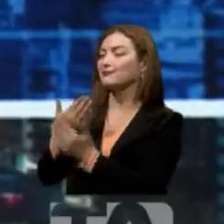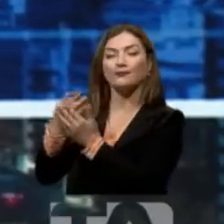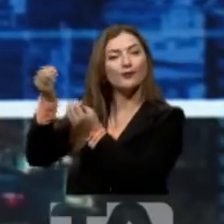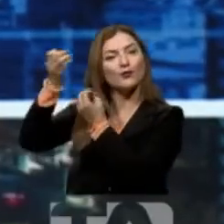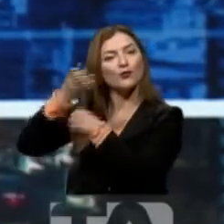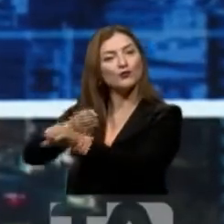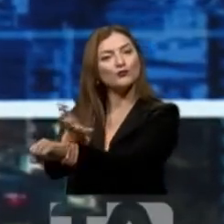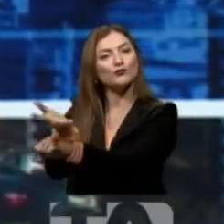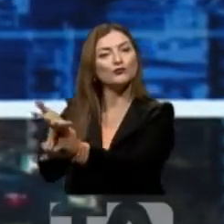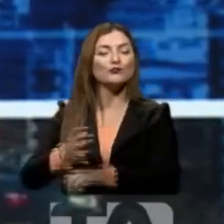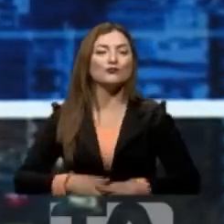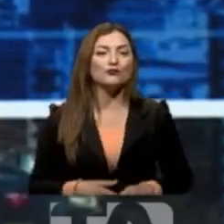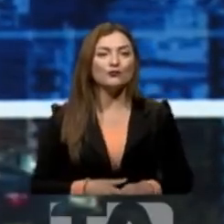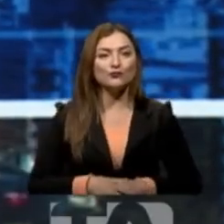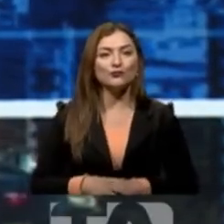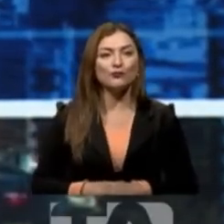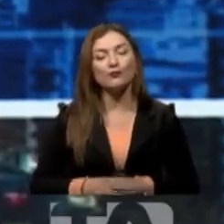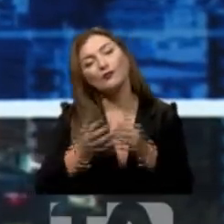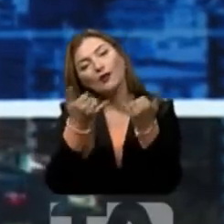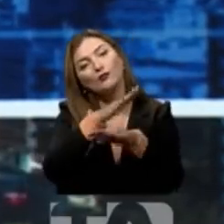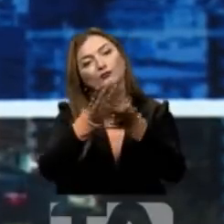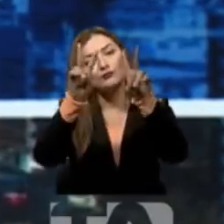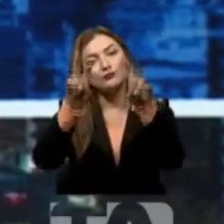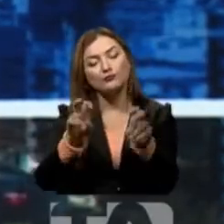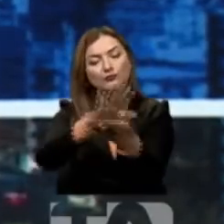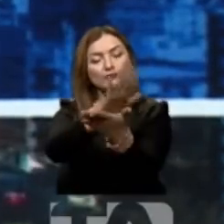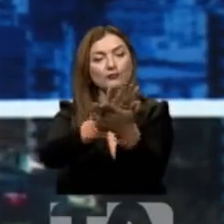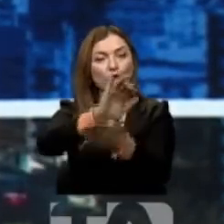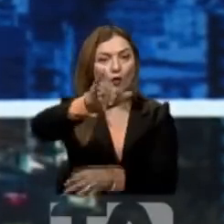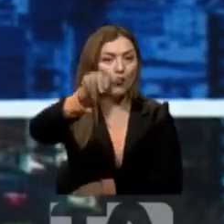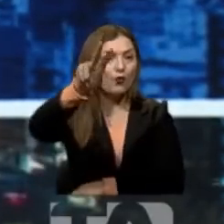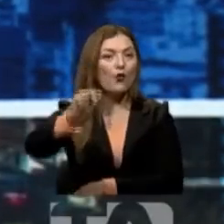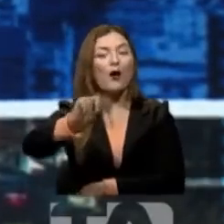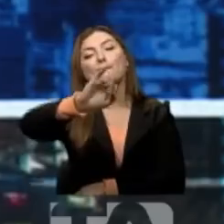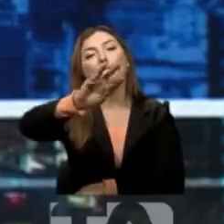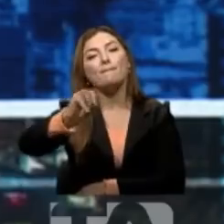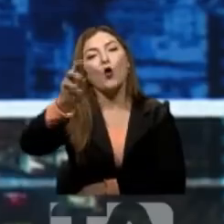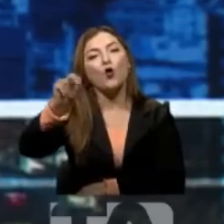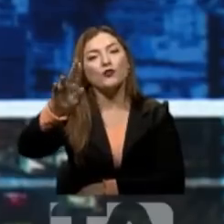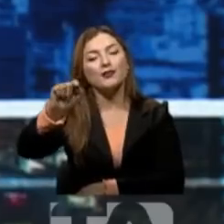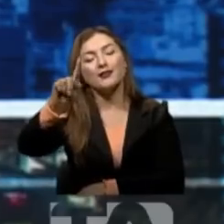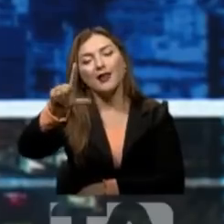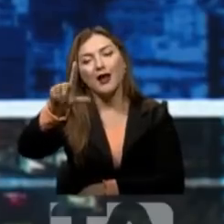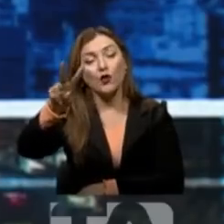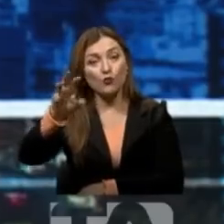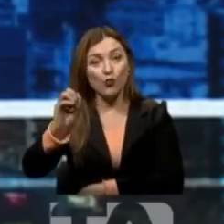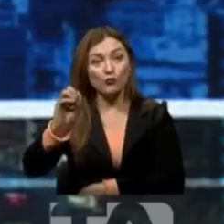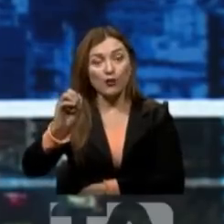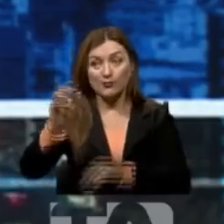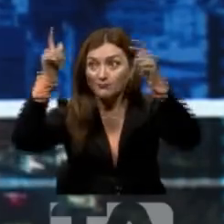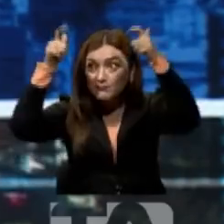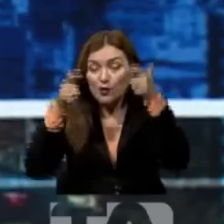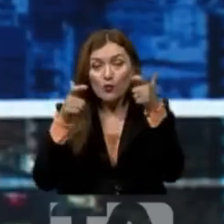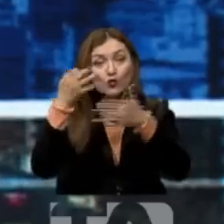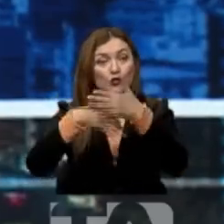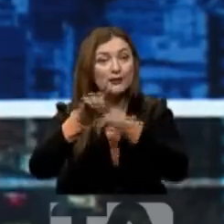esas recomendaciones. Ahora les comentamos que en la unidad educativa Juan Montalvo se incorporaron 150 alumnos de los